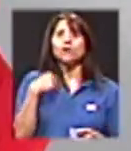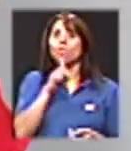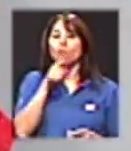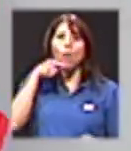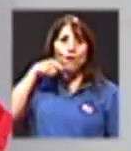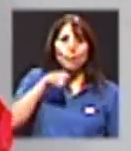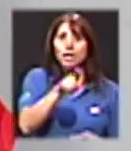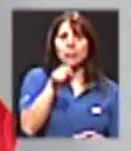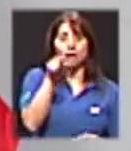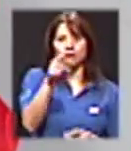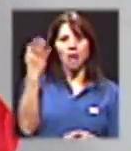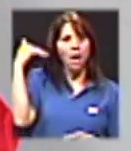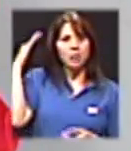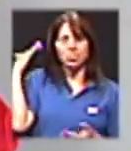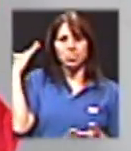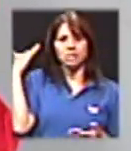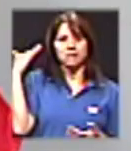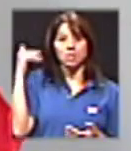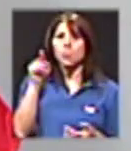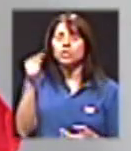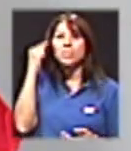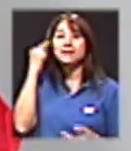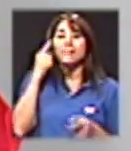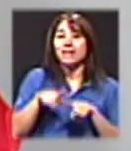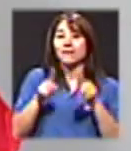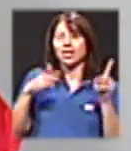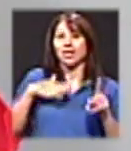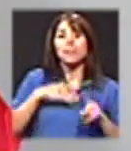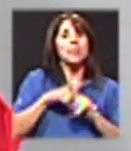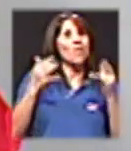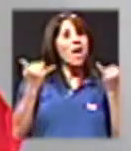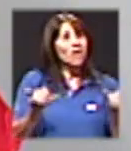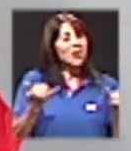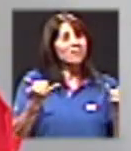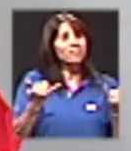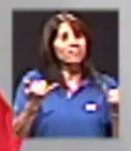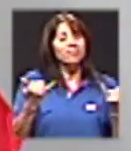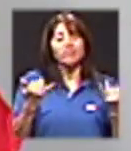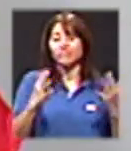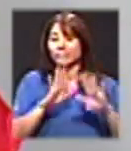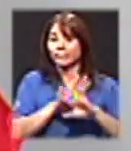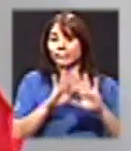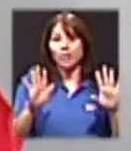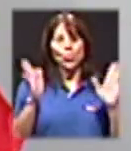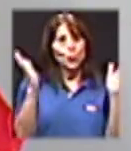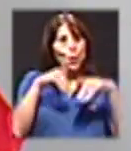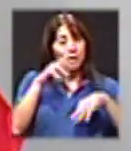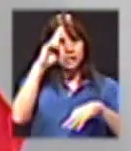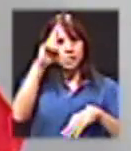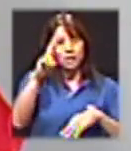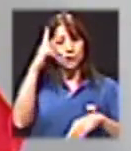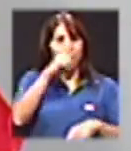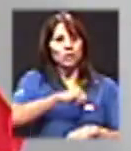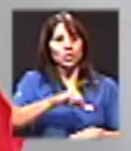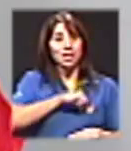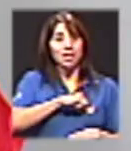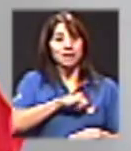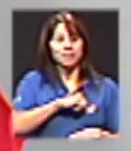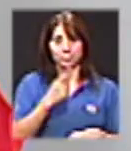digamos. Y en este país hemos perdido el respeto por la autoridad. La policía,